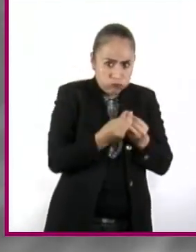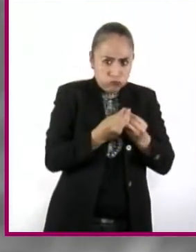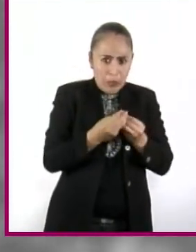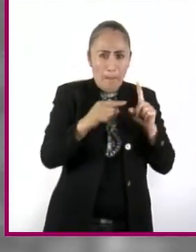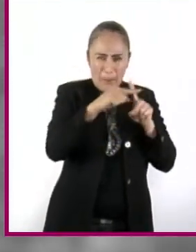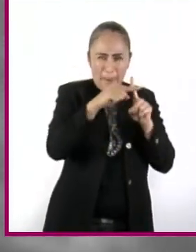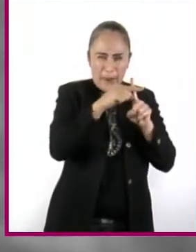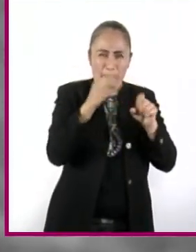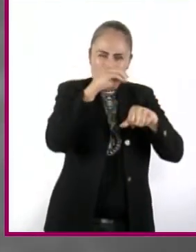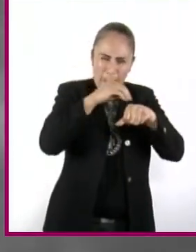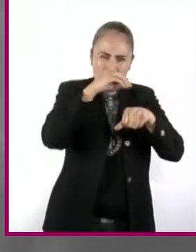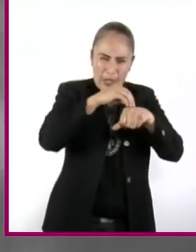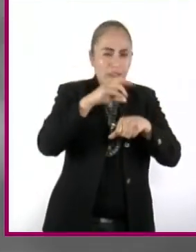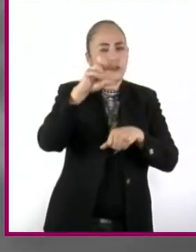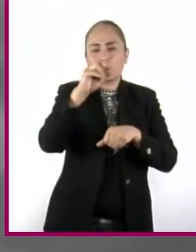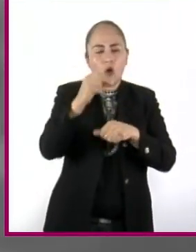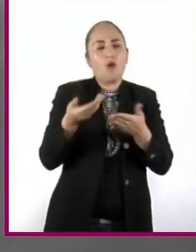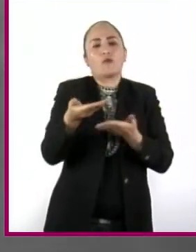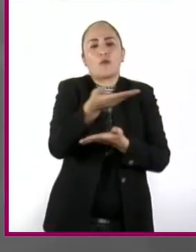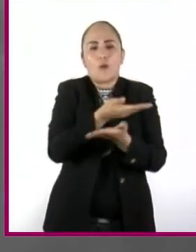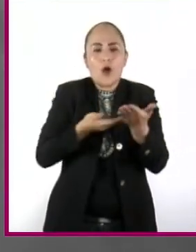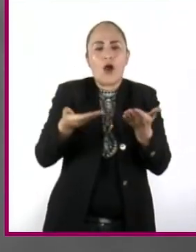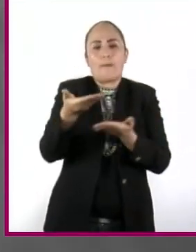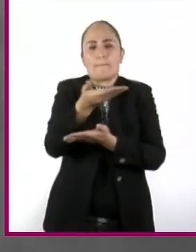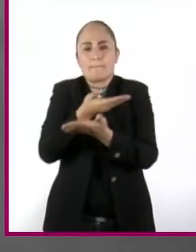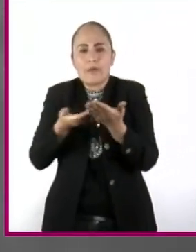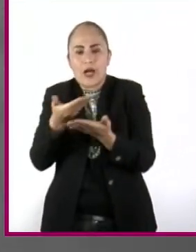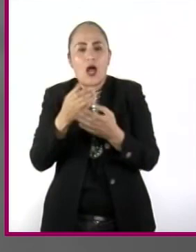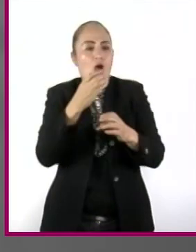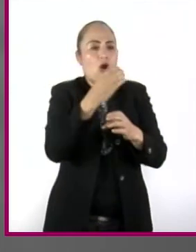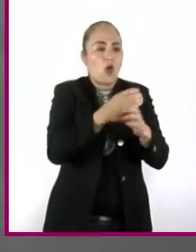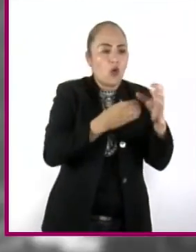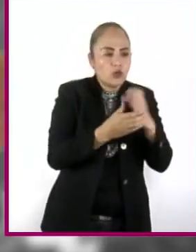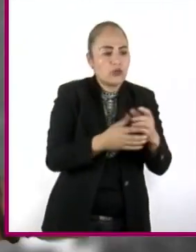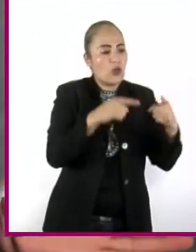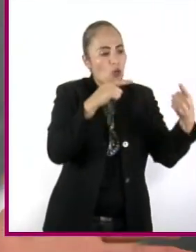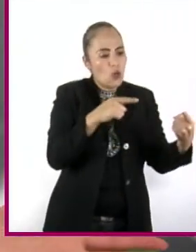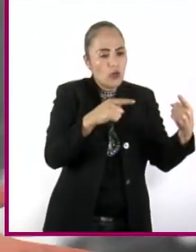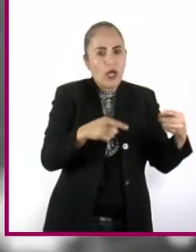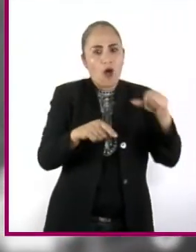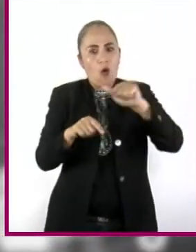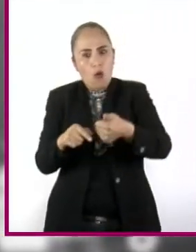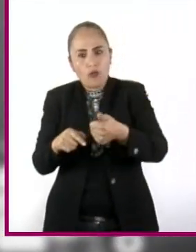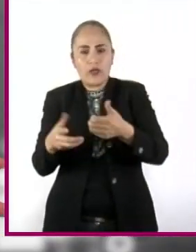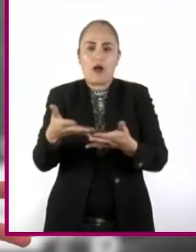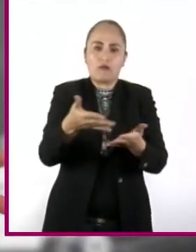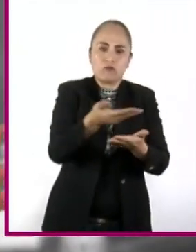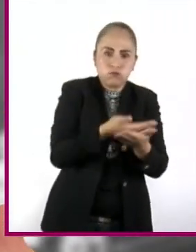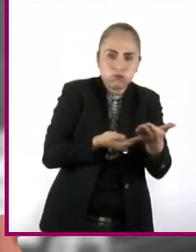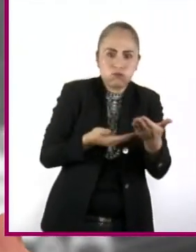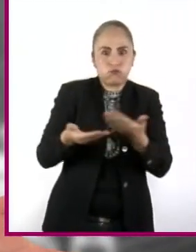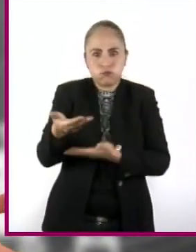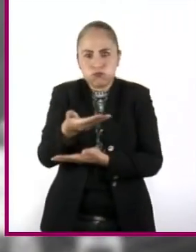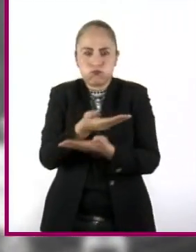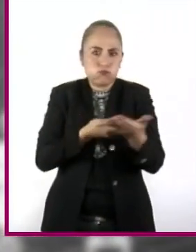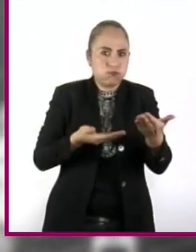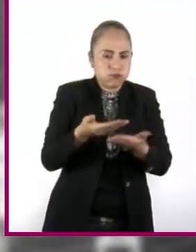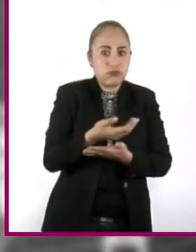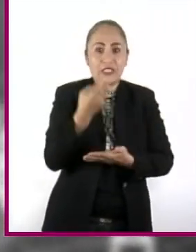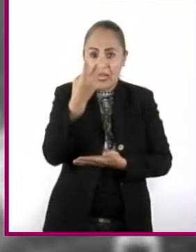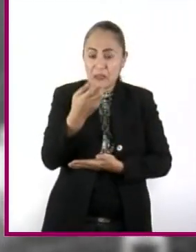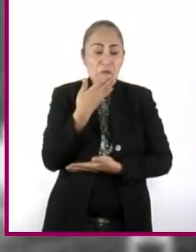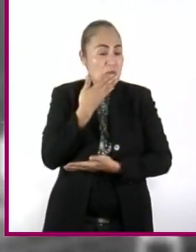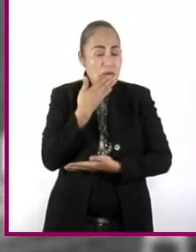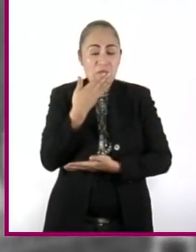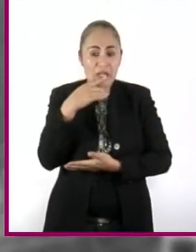importante son las interacciones. Cada elemento influye en los otros. ¡Súper! Me encanta que tengas tan buena memoria.